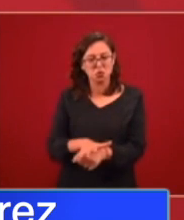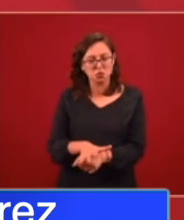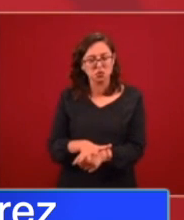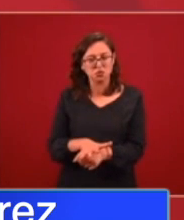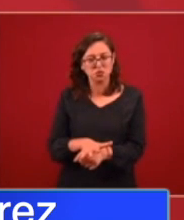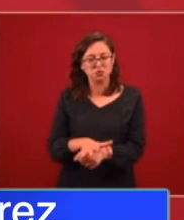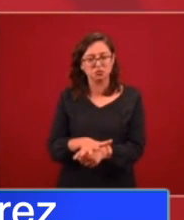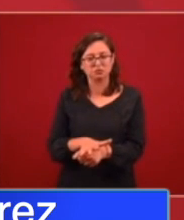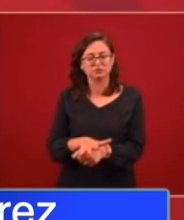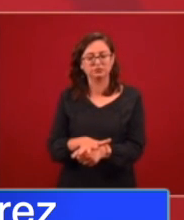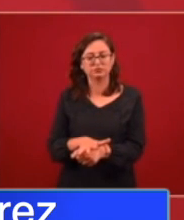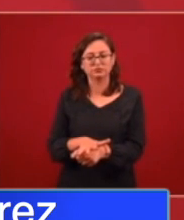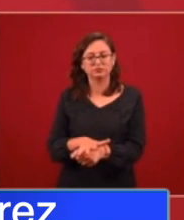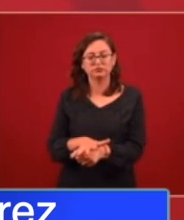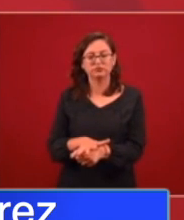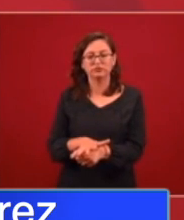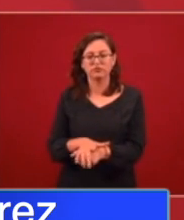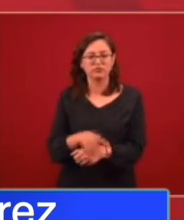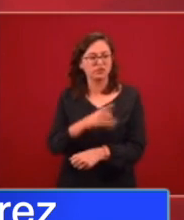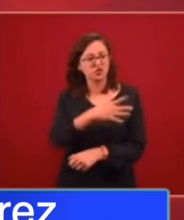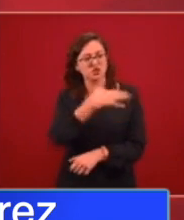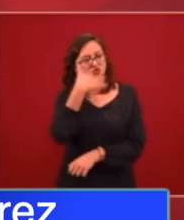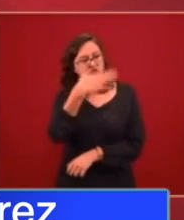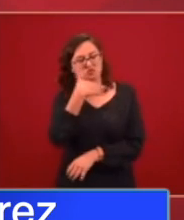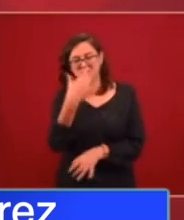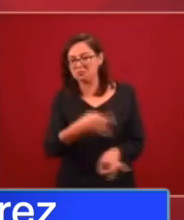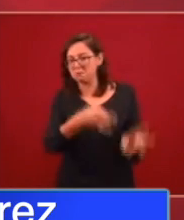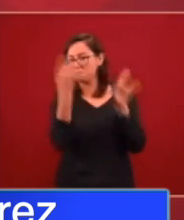y acabar con la corrupción.